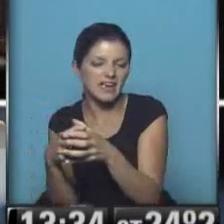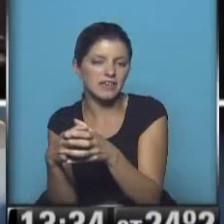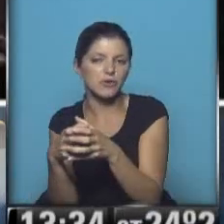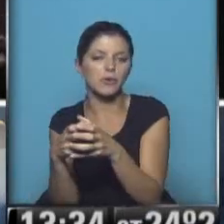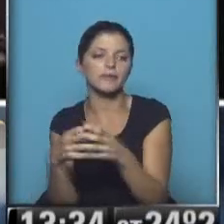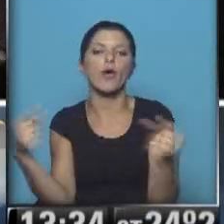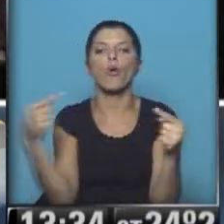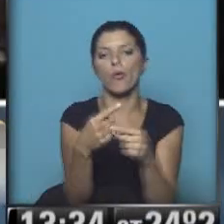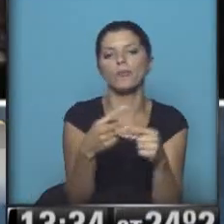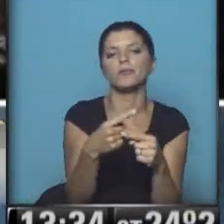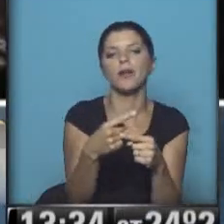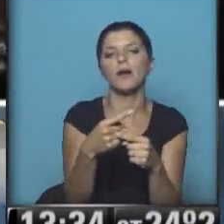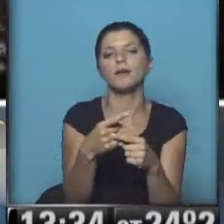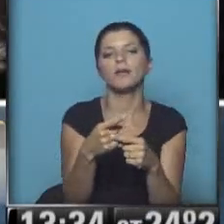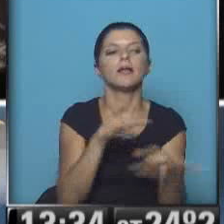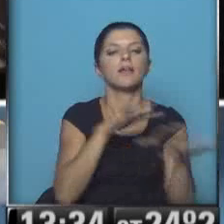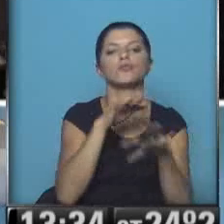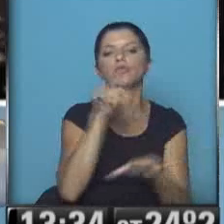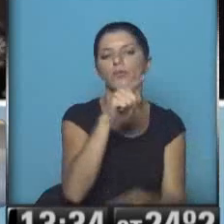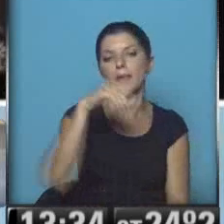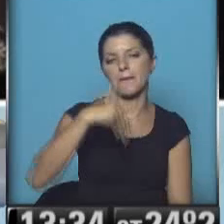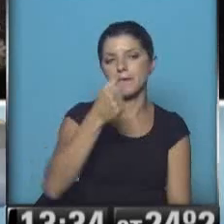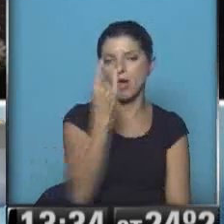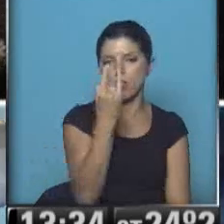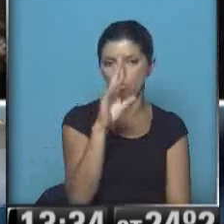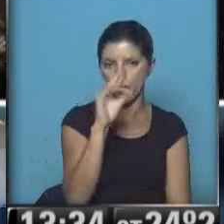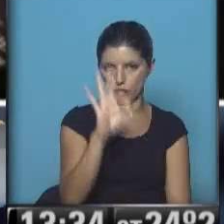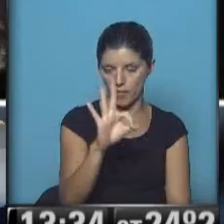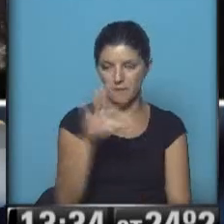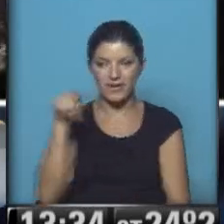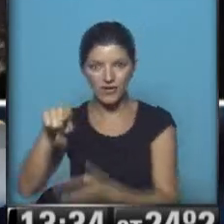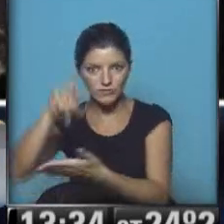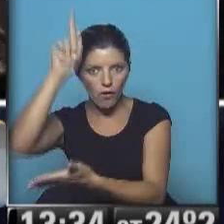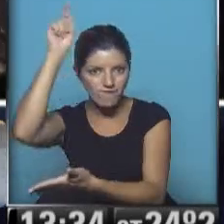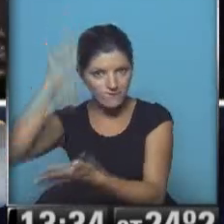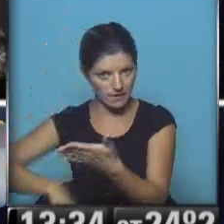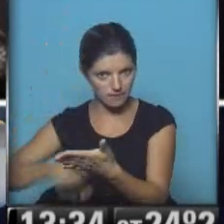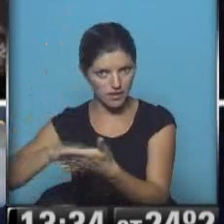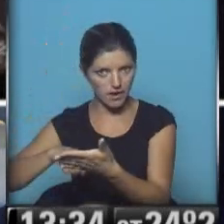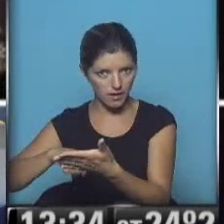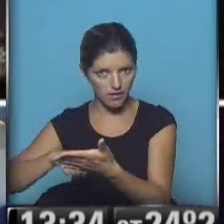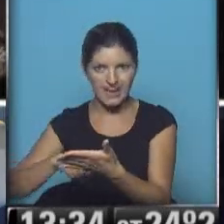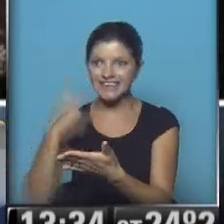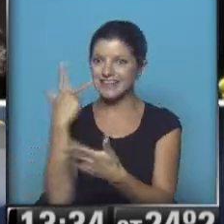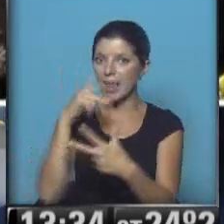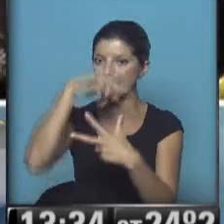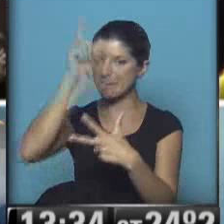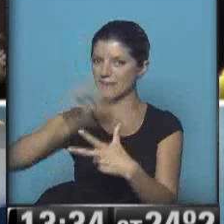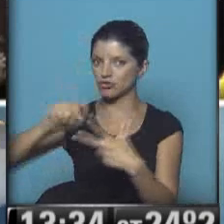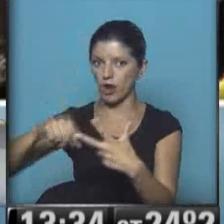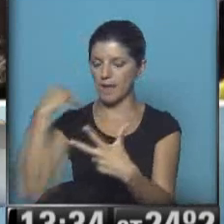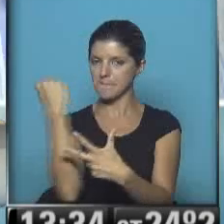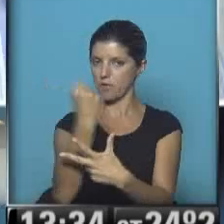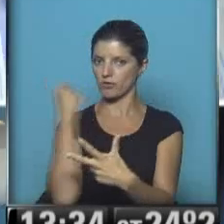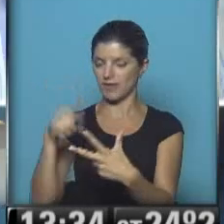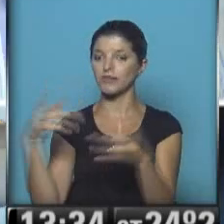opone a la tiranía de Nicolás maduro ahora este comunicado está firmado Raúl por tres personas muy importantes